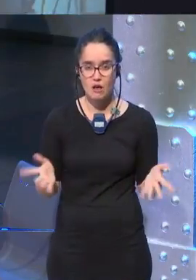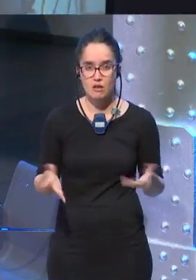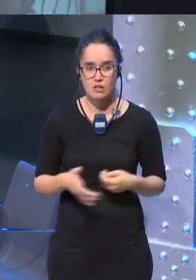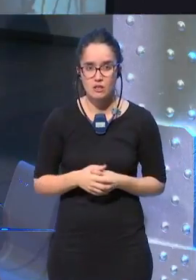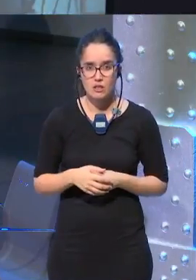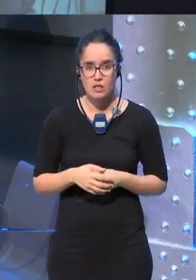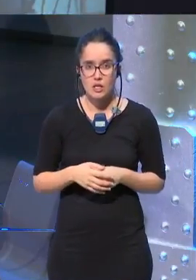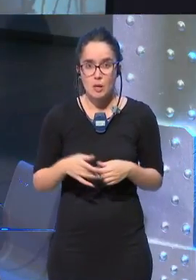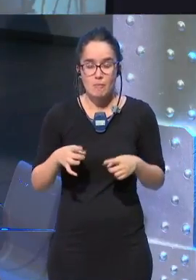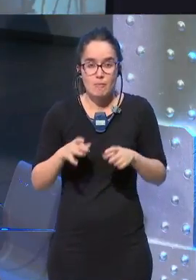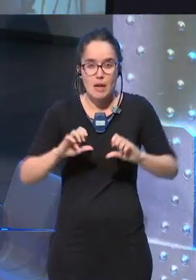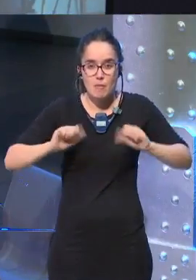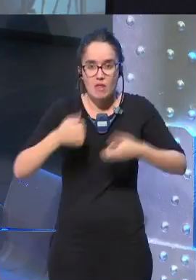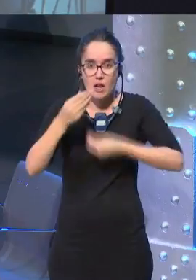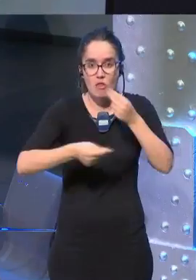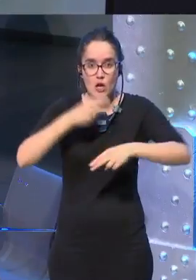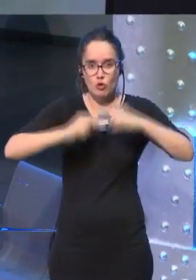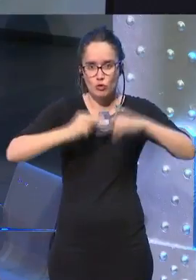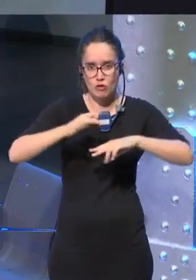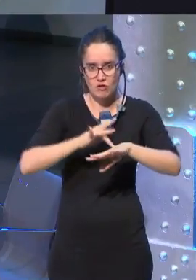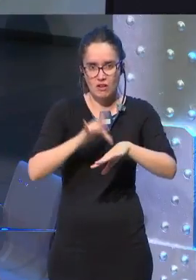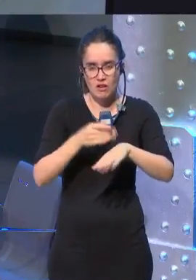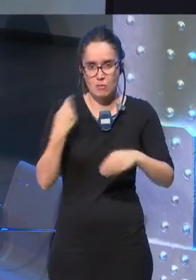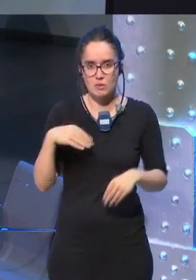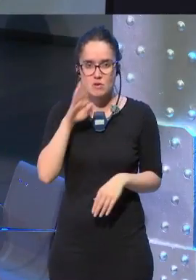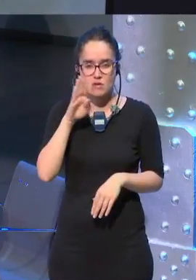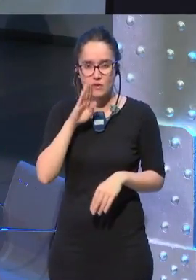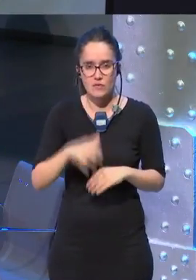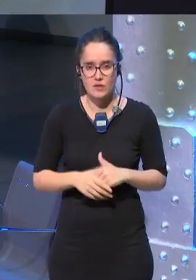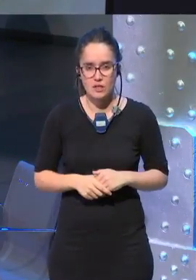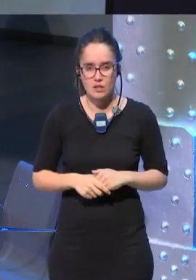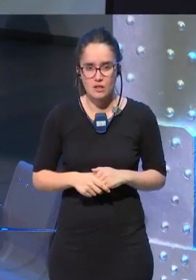para entrar en este tipo de construcción digital.